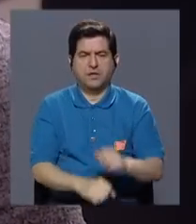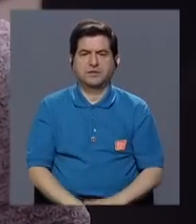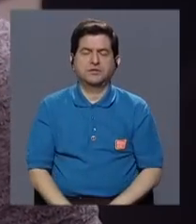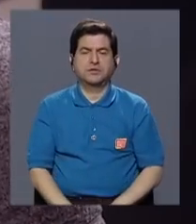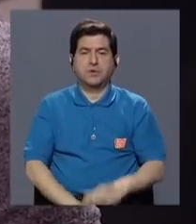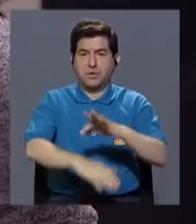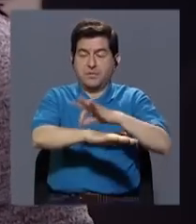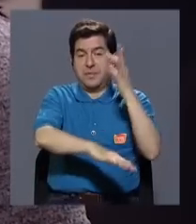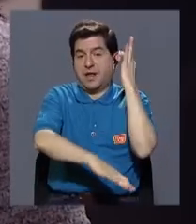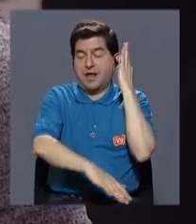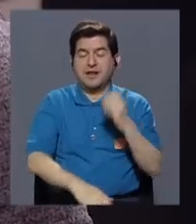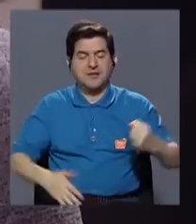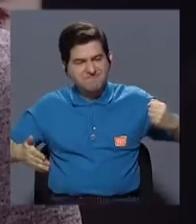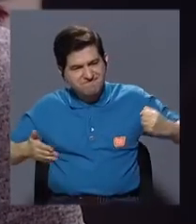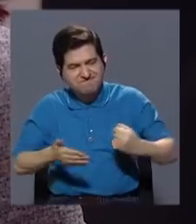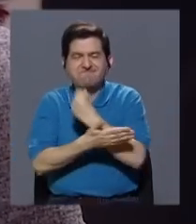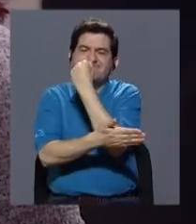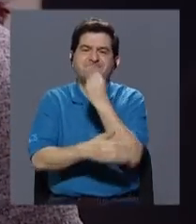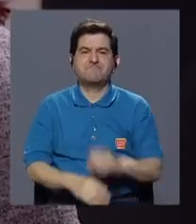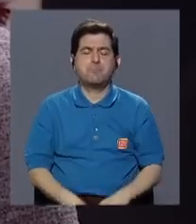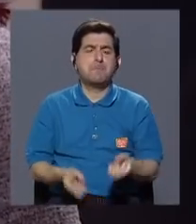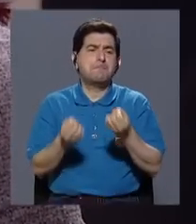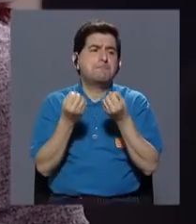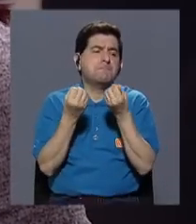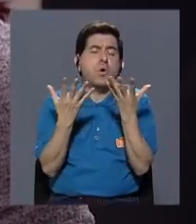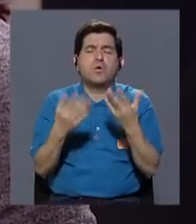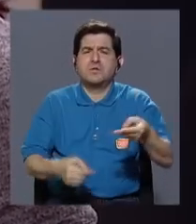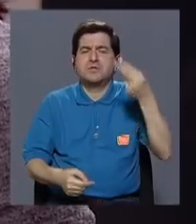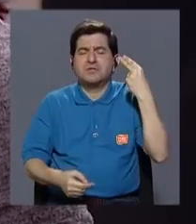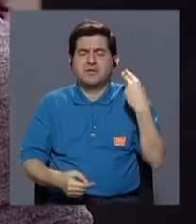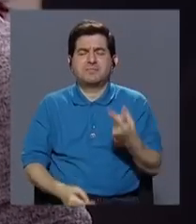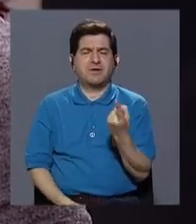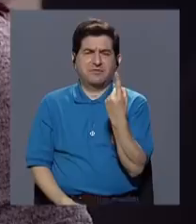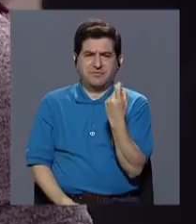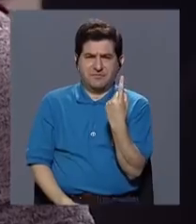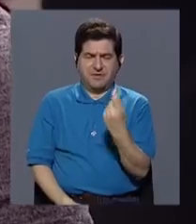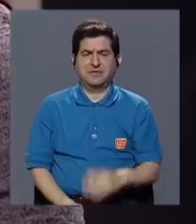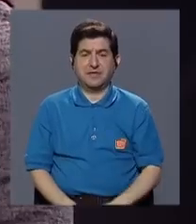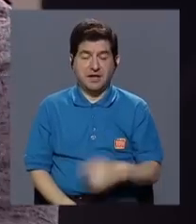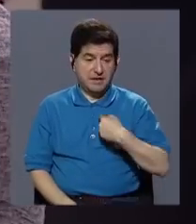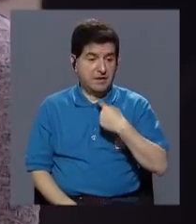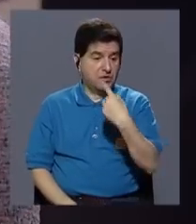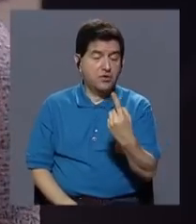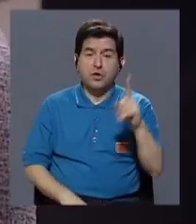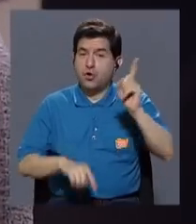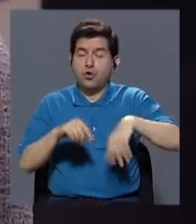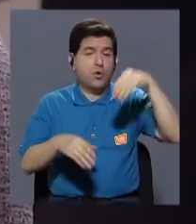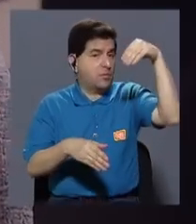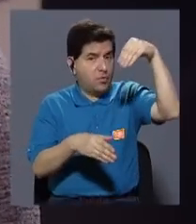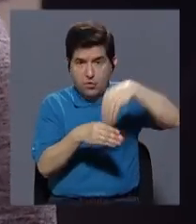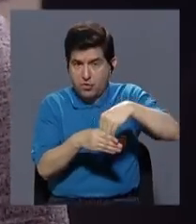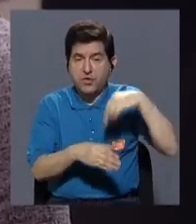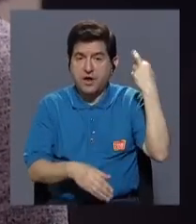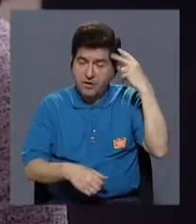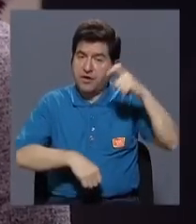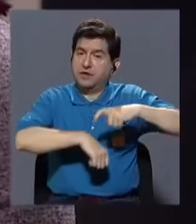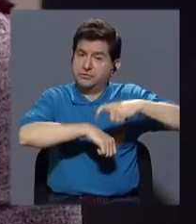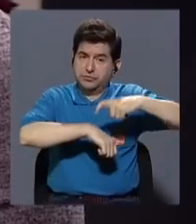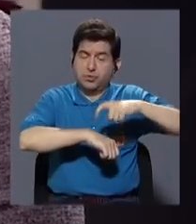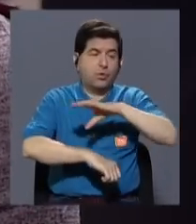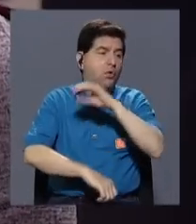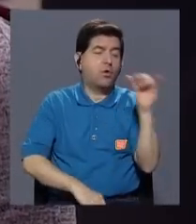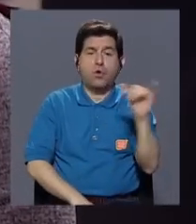bueno que la mujer desgraciadamente que dar muchas historias detrás y digo desgraciadamente tanto porque no las pudo meter acá por cuestiones de tiempo